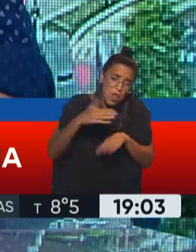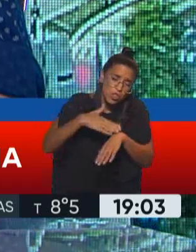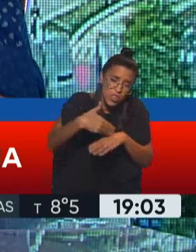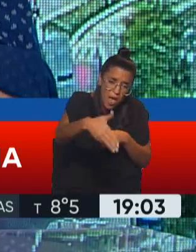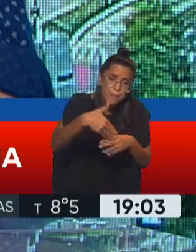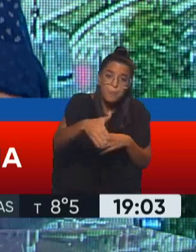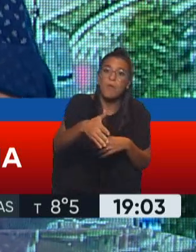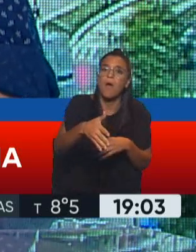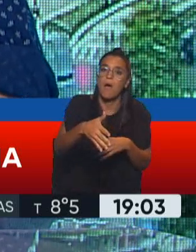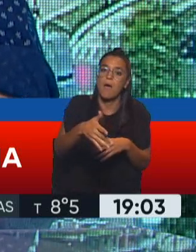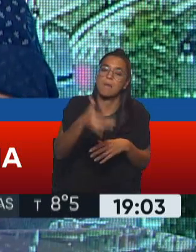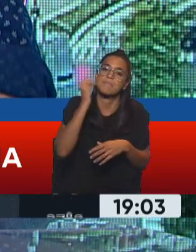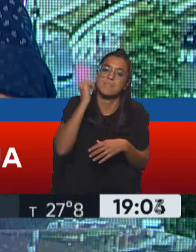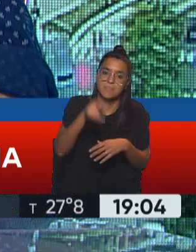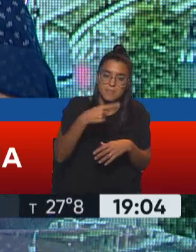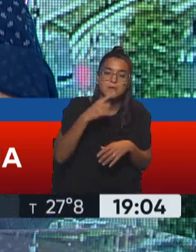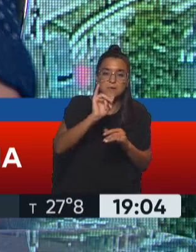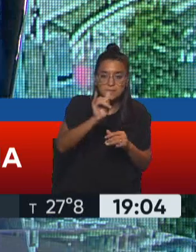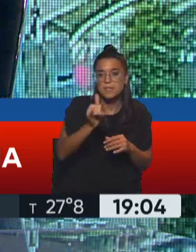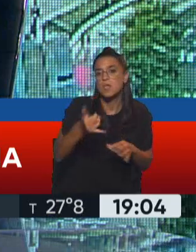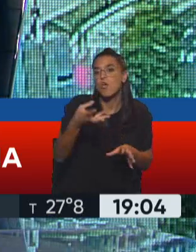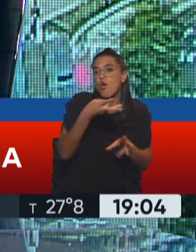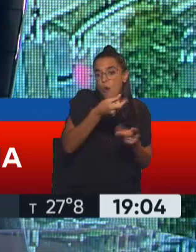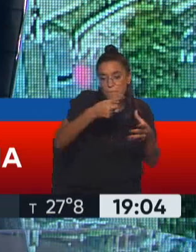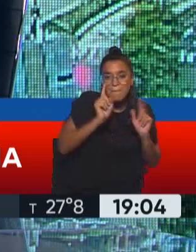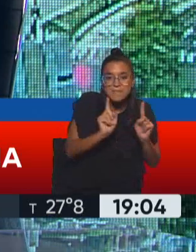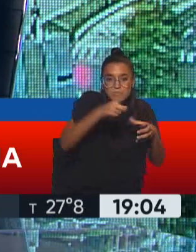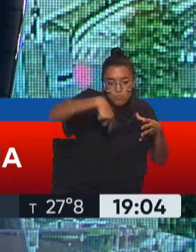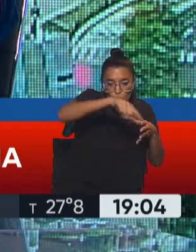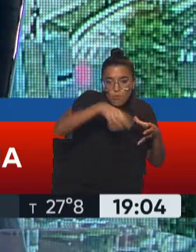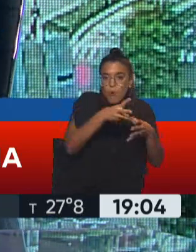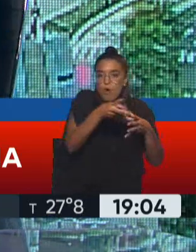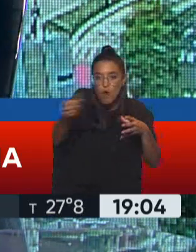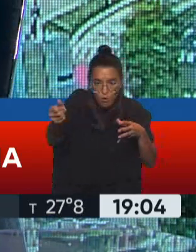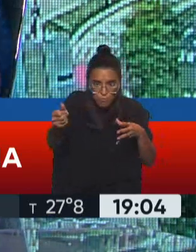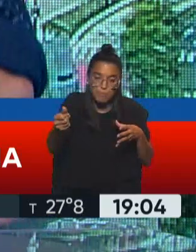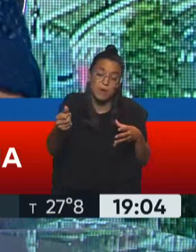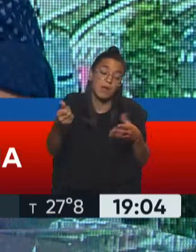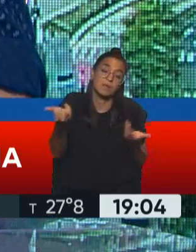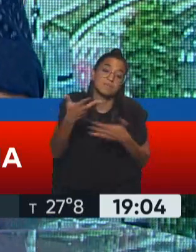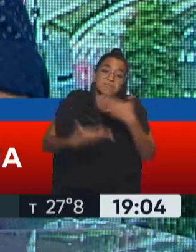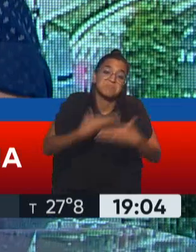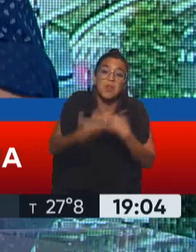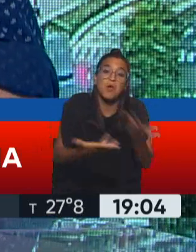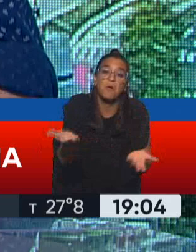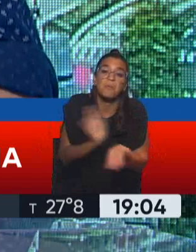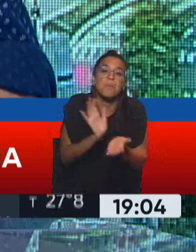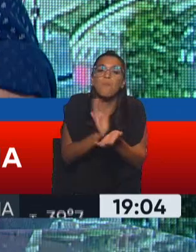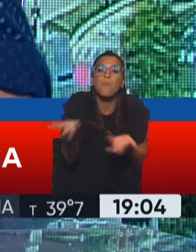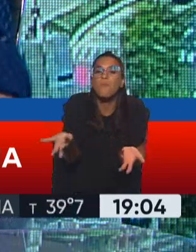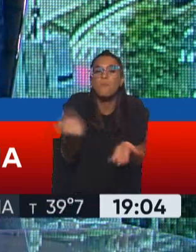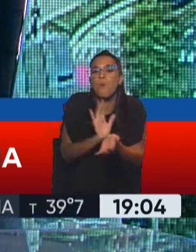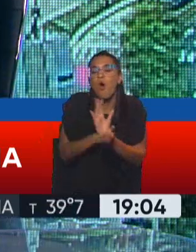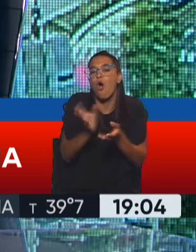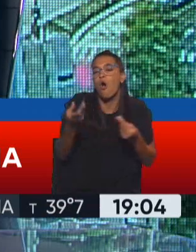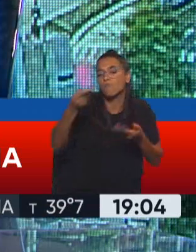no mucho tiempo después, salta que era una autocompra y todas esas cosas se pierden en los caminos laberínticos de las